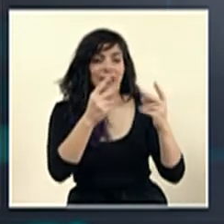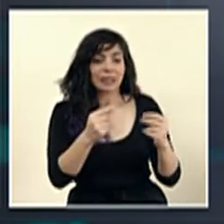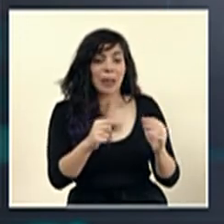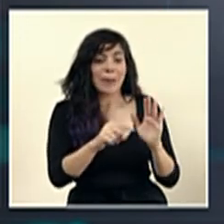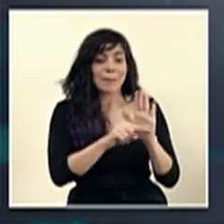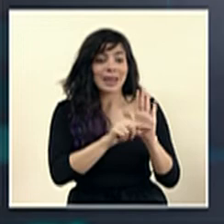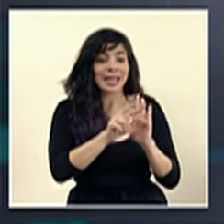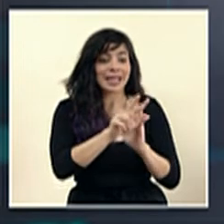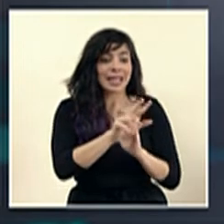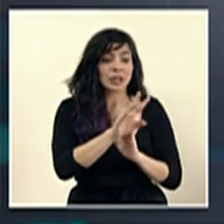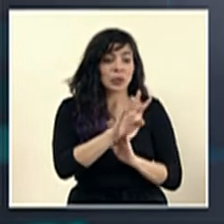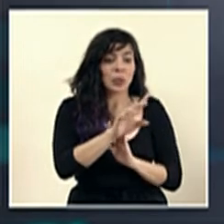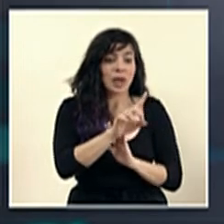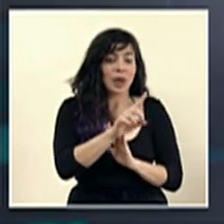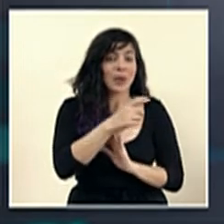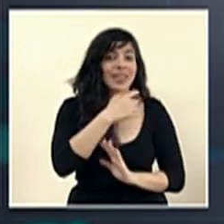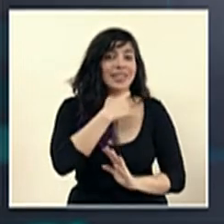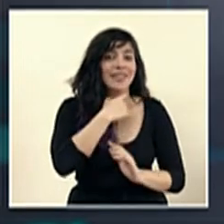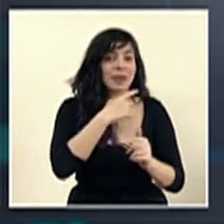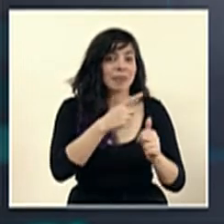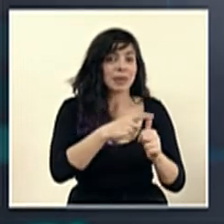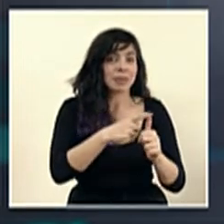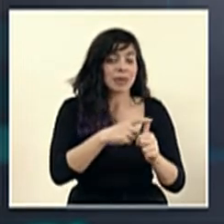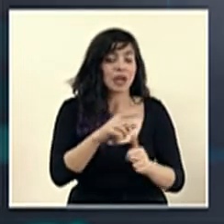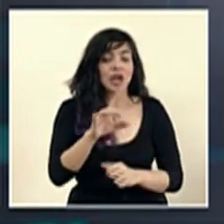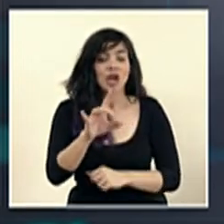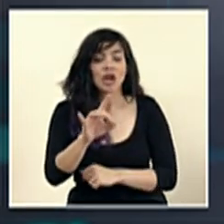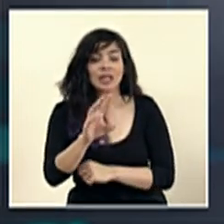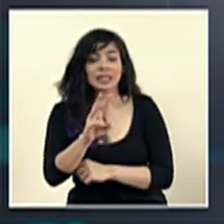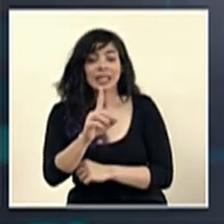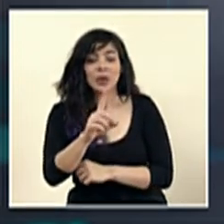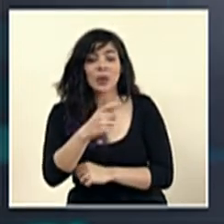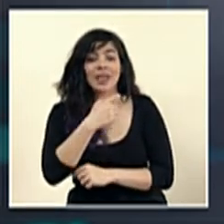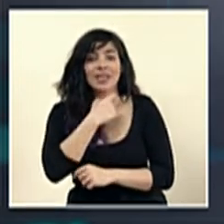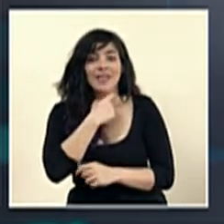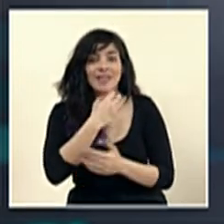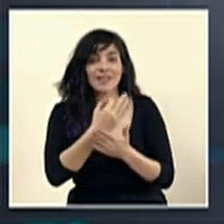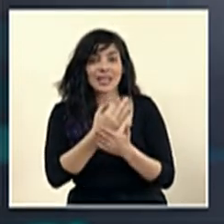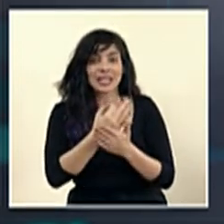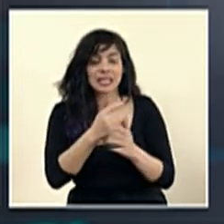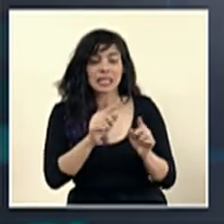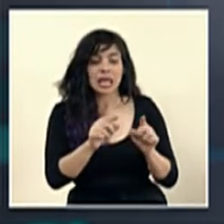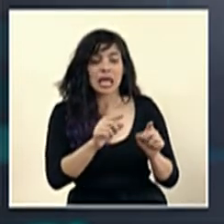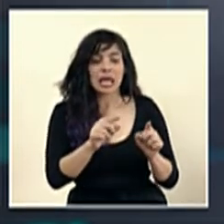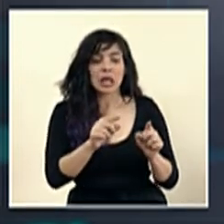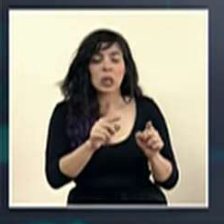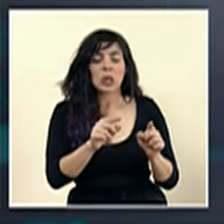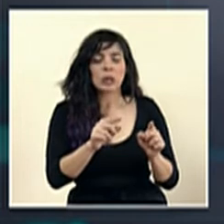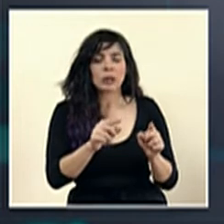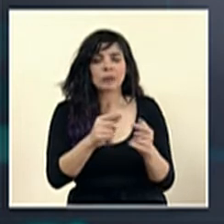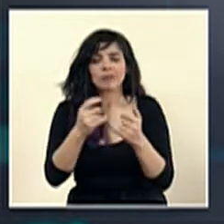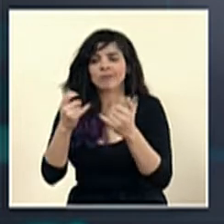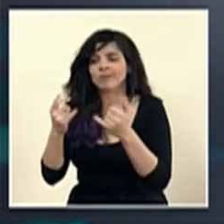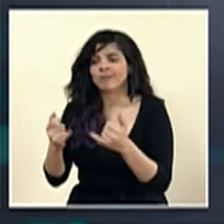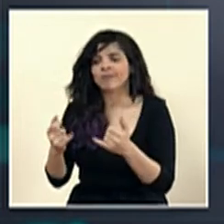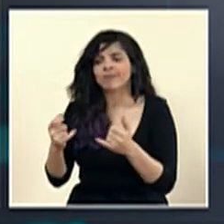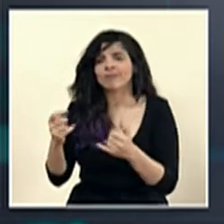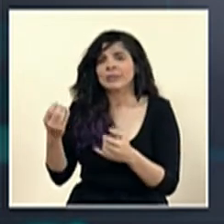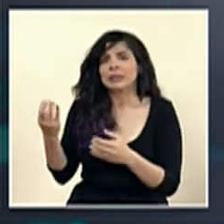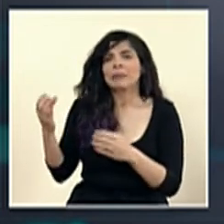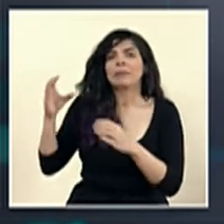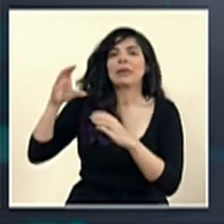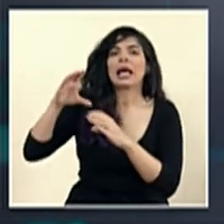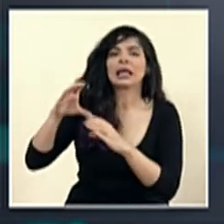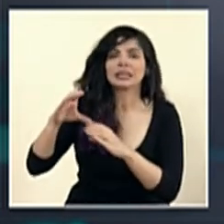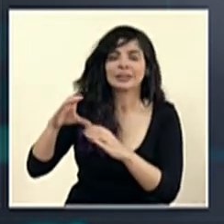menos 3.41 de déficit primario, de 8.61 de déficit financiero, y eso hace que tengamos que financiar